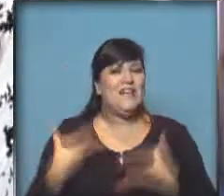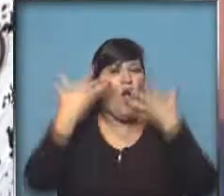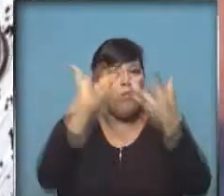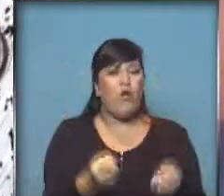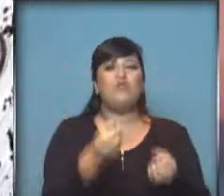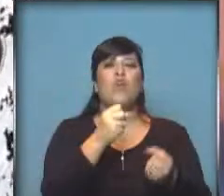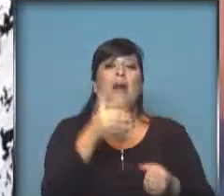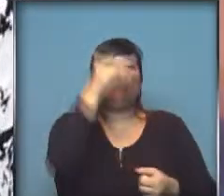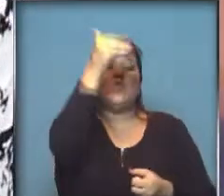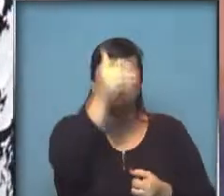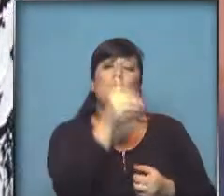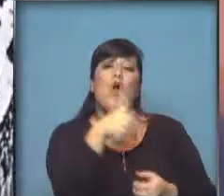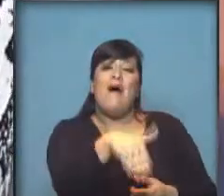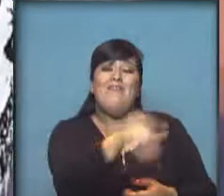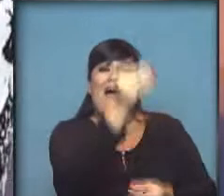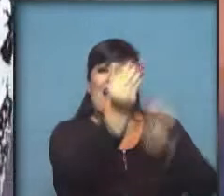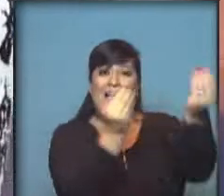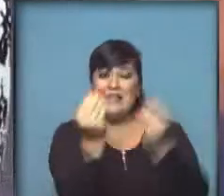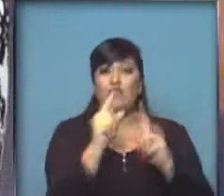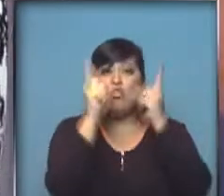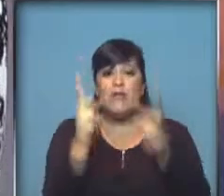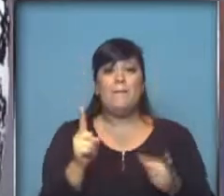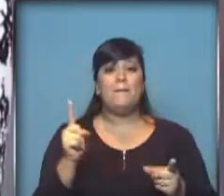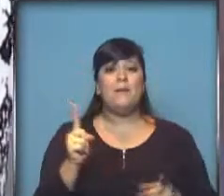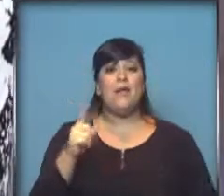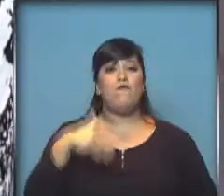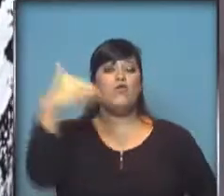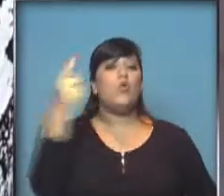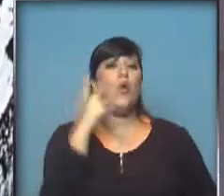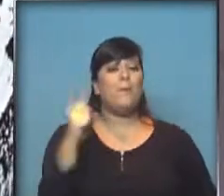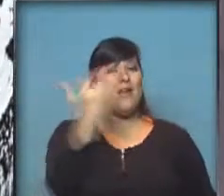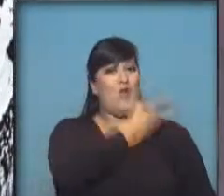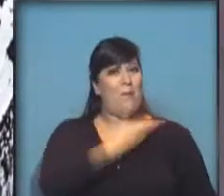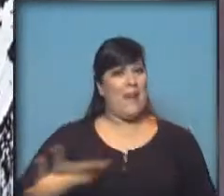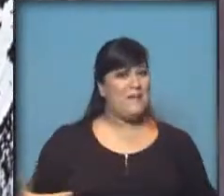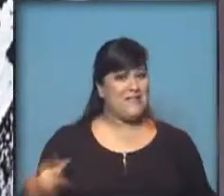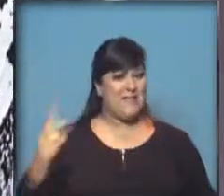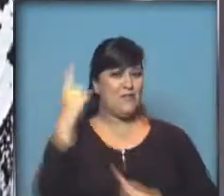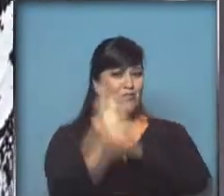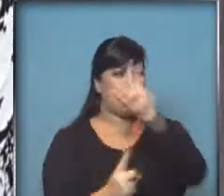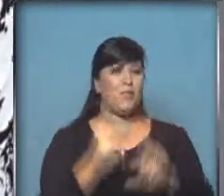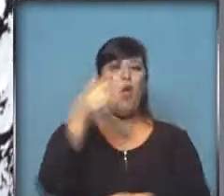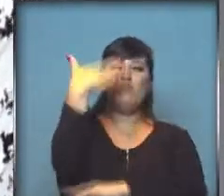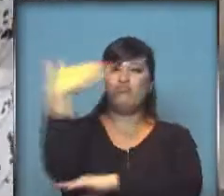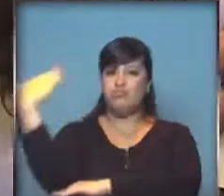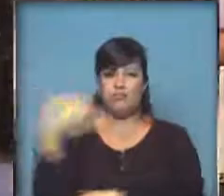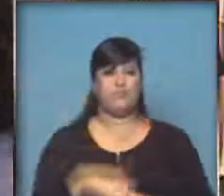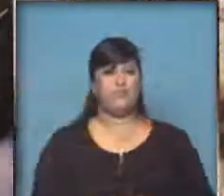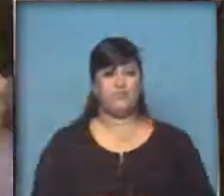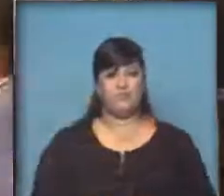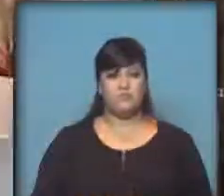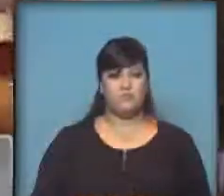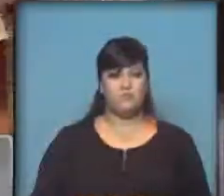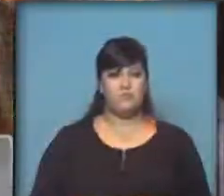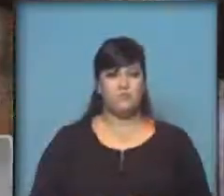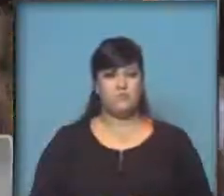los precandidatos. Y de a poco también se fueron sumando precandidatos, pero ya a la presidencia. Escuchemos algunos de los testimonios. Frente